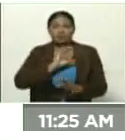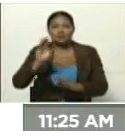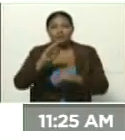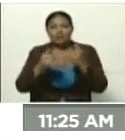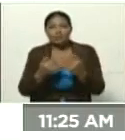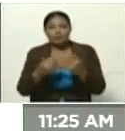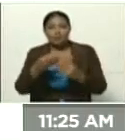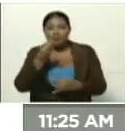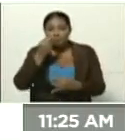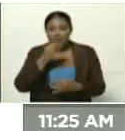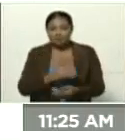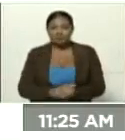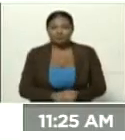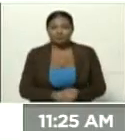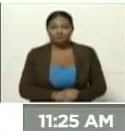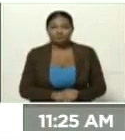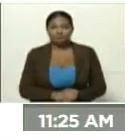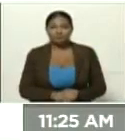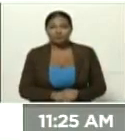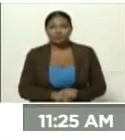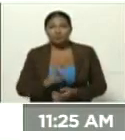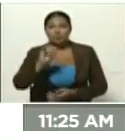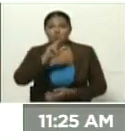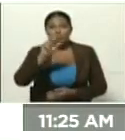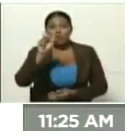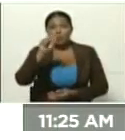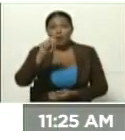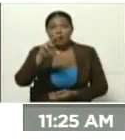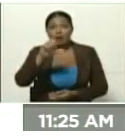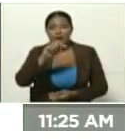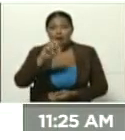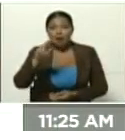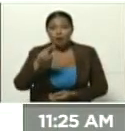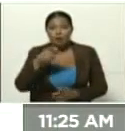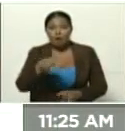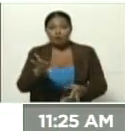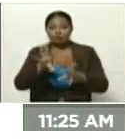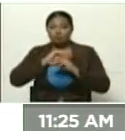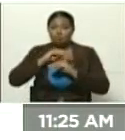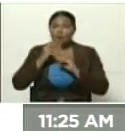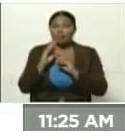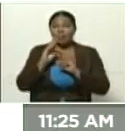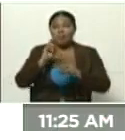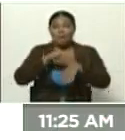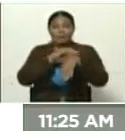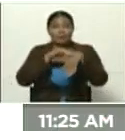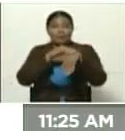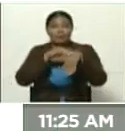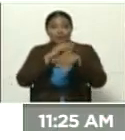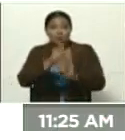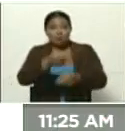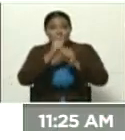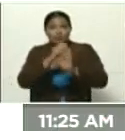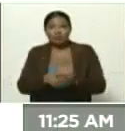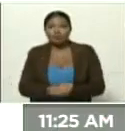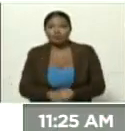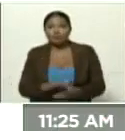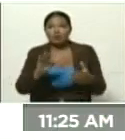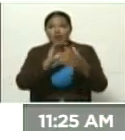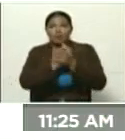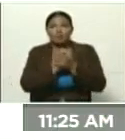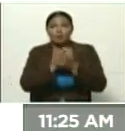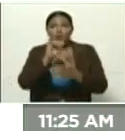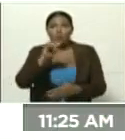soberanía alimentaria. Ajá, Juan Carlos Loyo, entonces en pesca y acuicultura. Asume pesca y acuicultura. Viene un siguiente mensaje del jefe de Estado, dice, el compañero